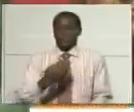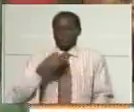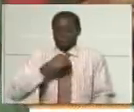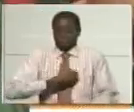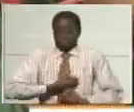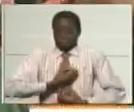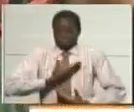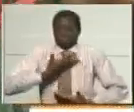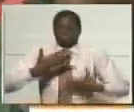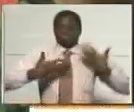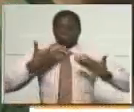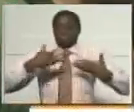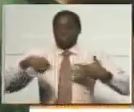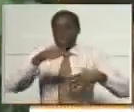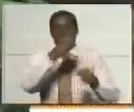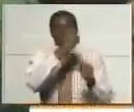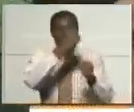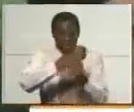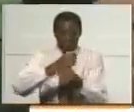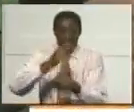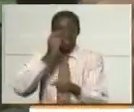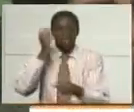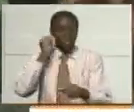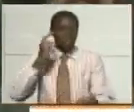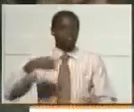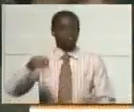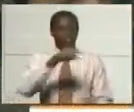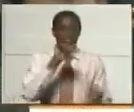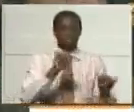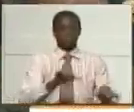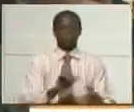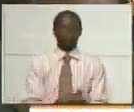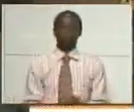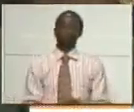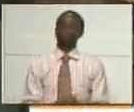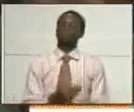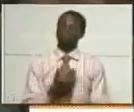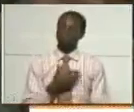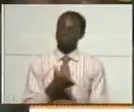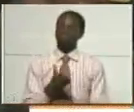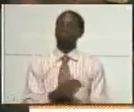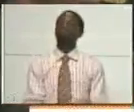trabajadoras de la patria. Así es. Así es.